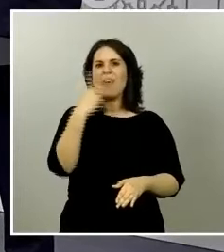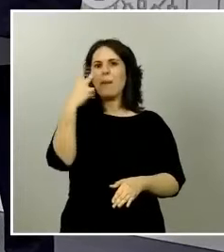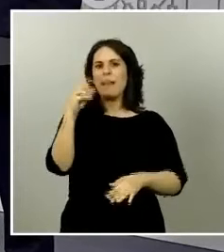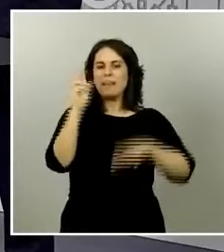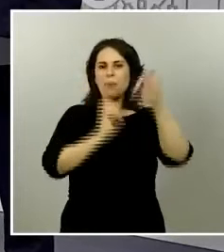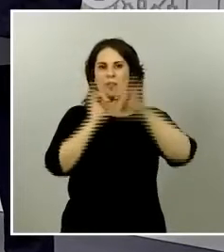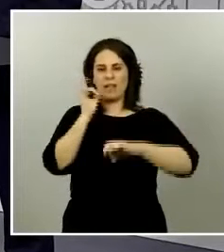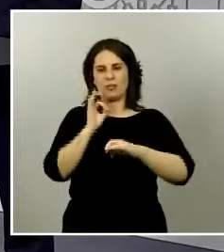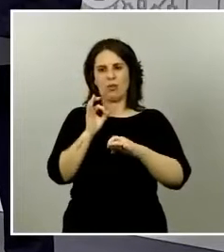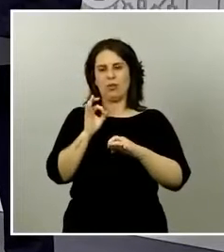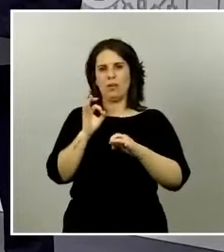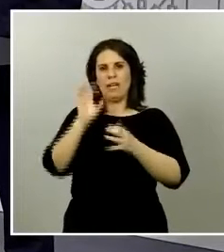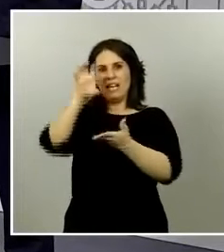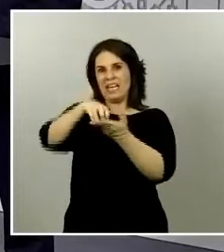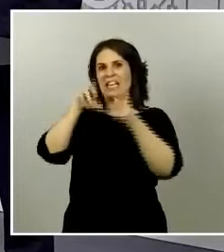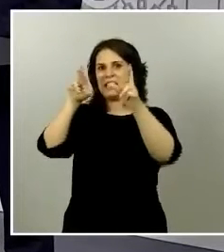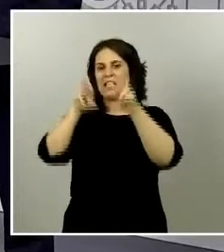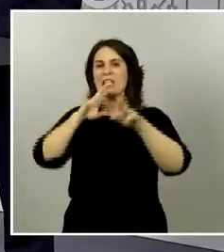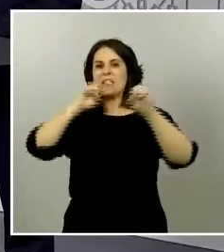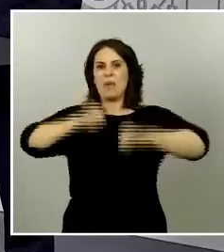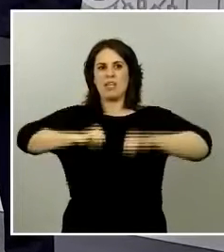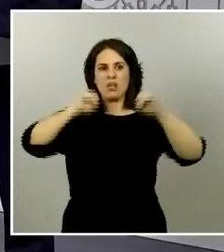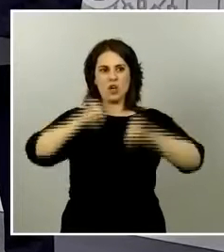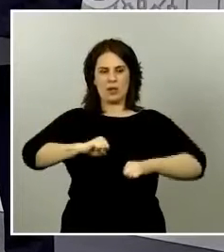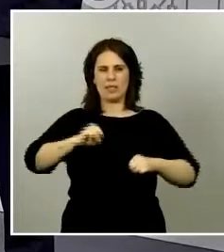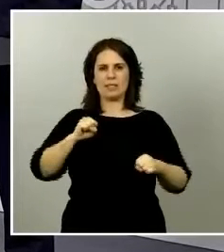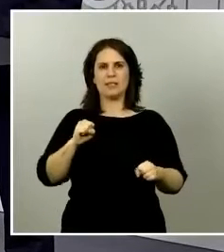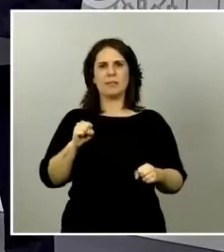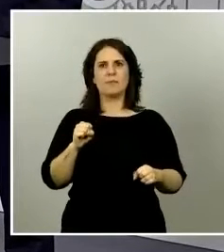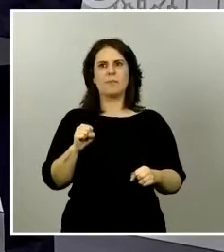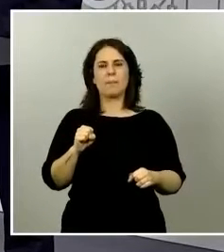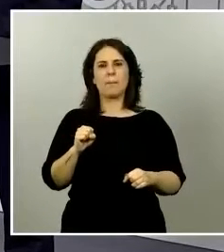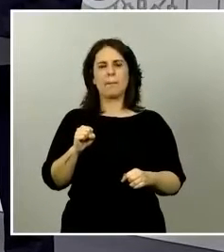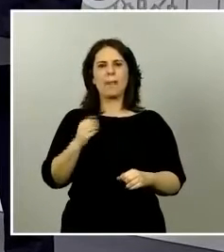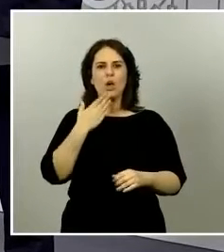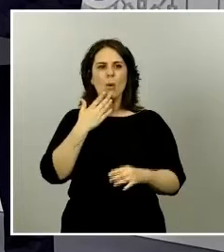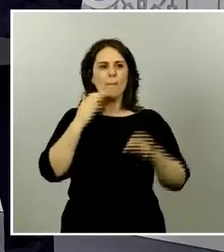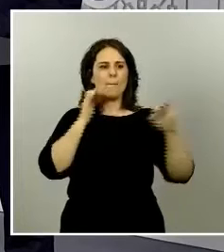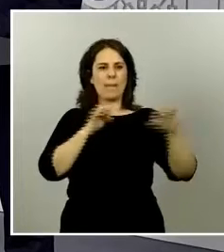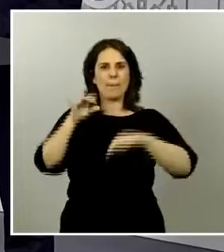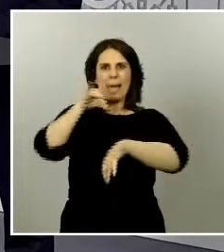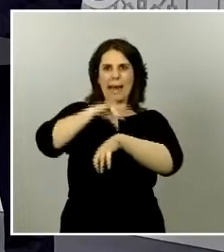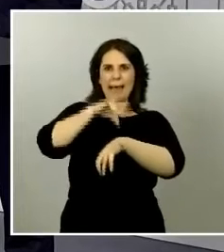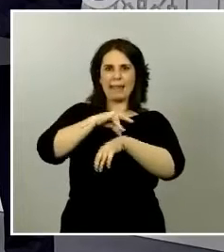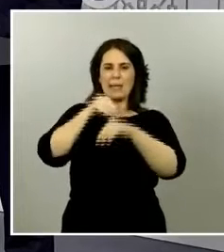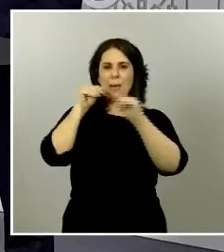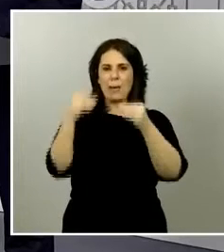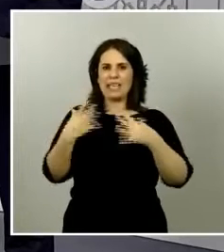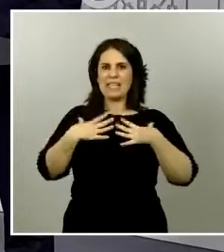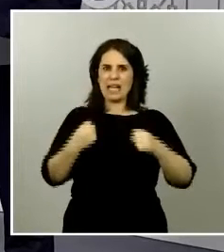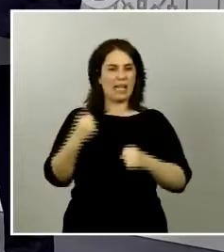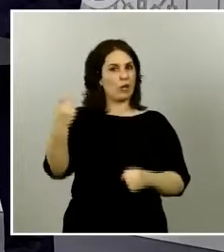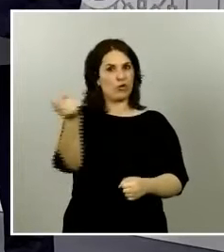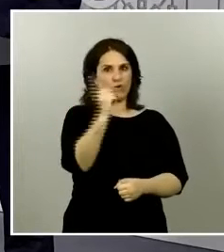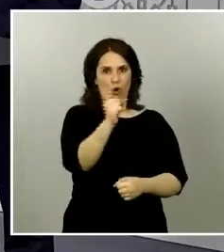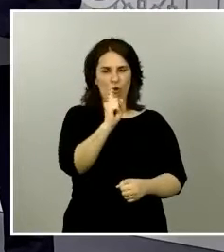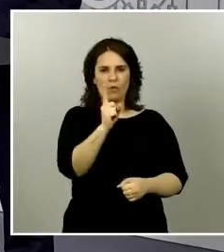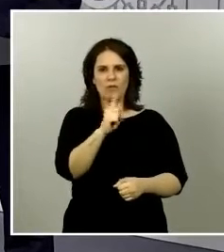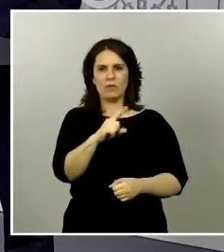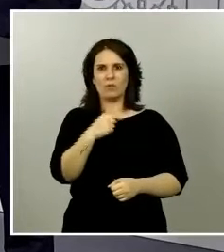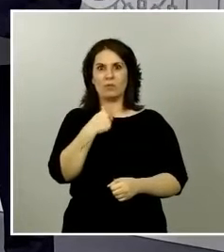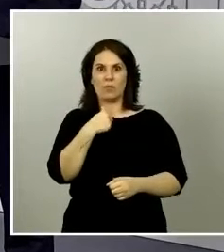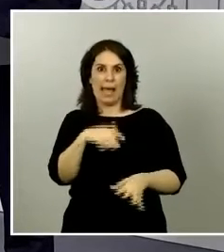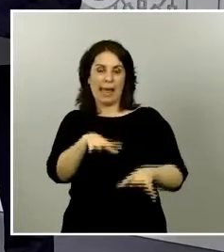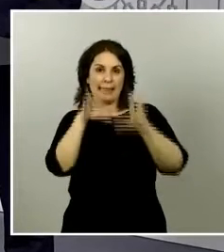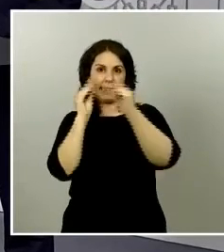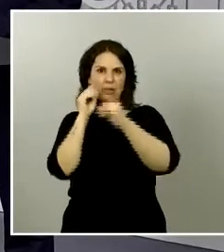1, se decía que un 20% de las residencias de mayores no estaban debidamente medicalizadas, no